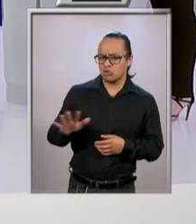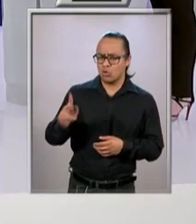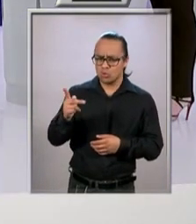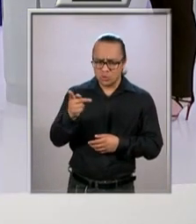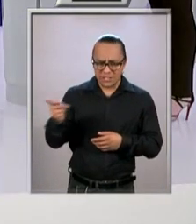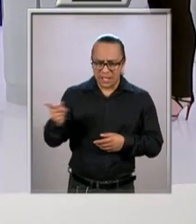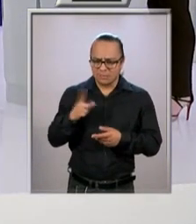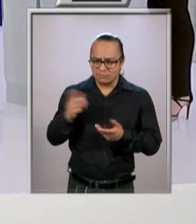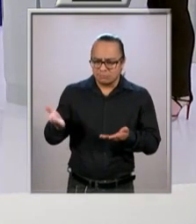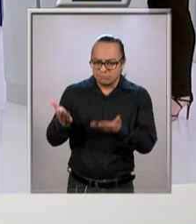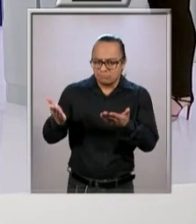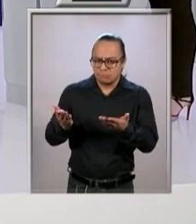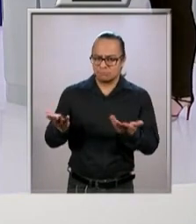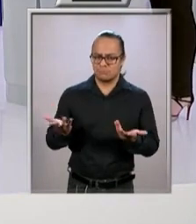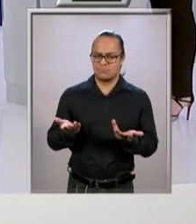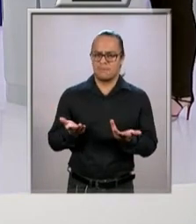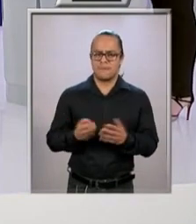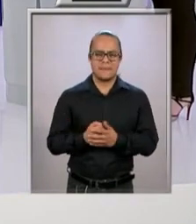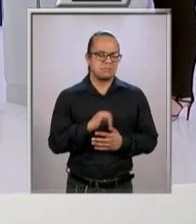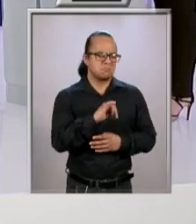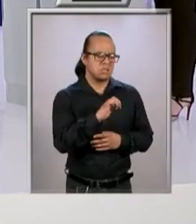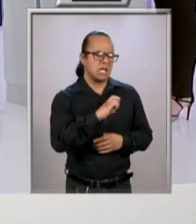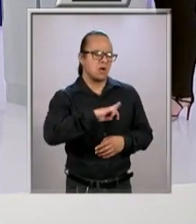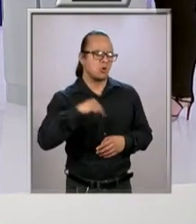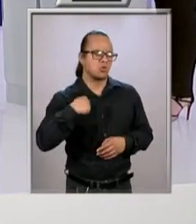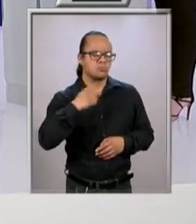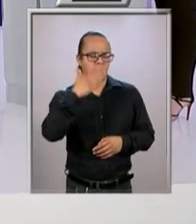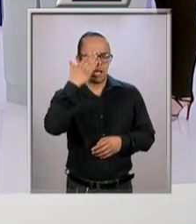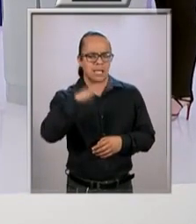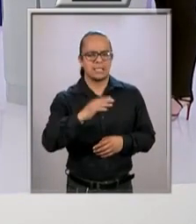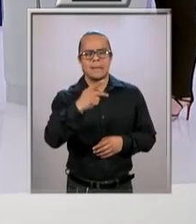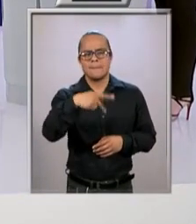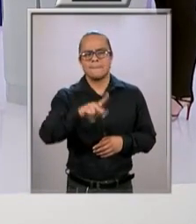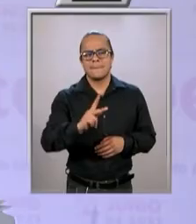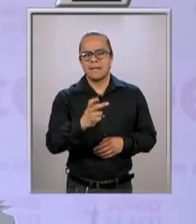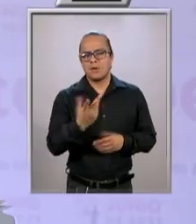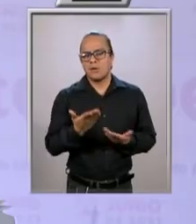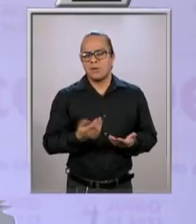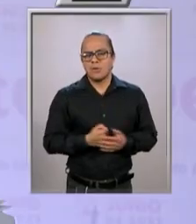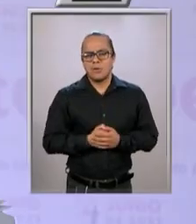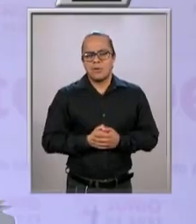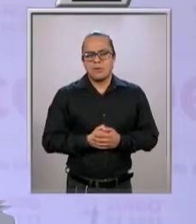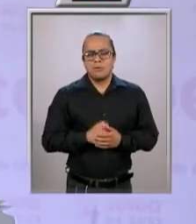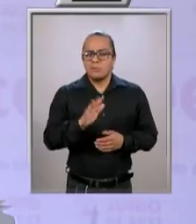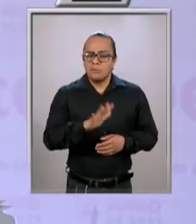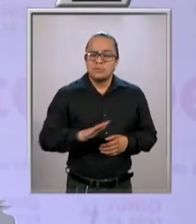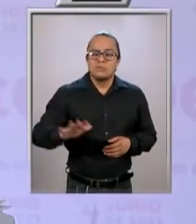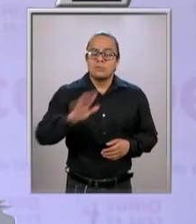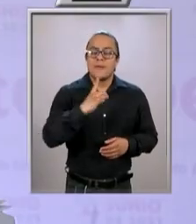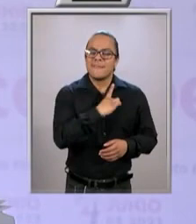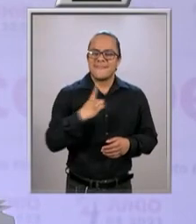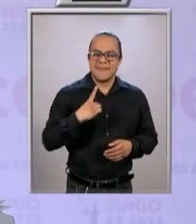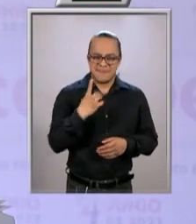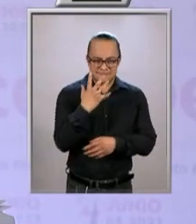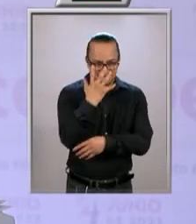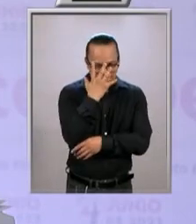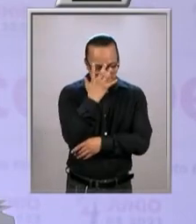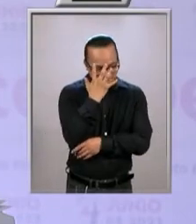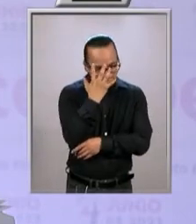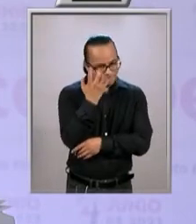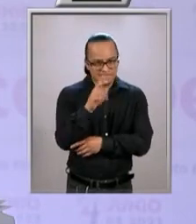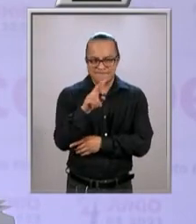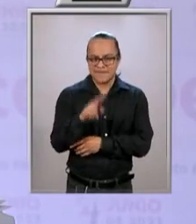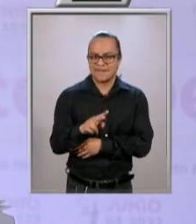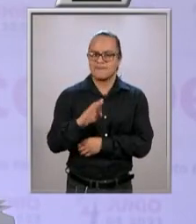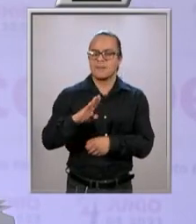casi 100 años yo creo Me atrevo a decir y bueno no debería de darnos risa nos debe dar vergüenza porque nuestros